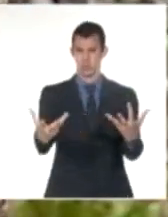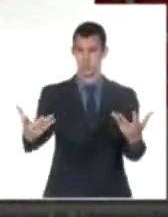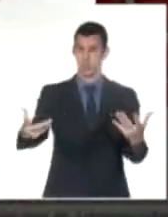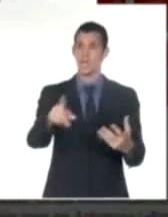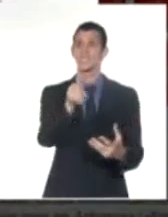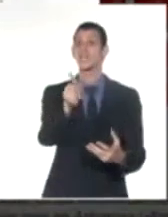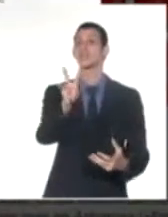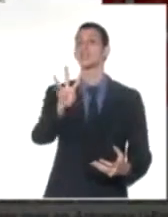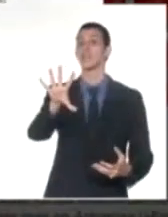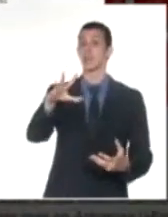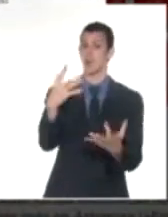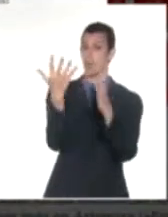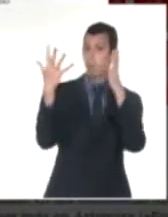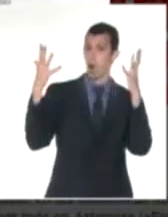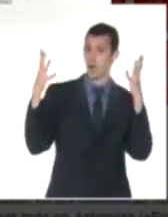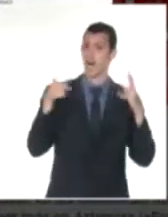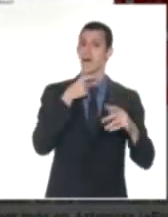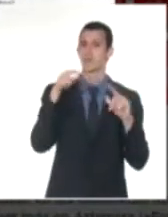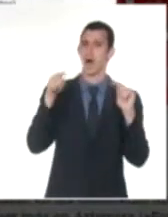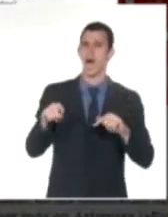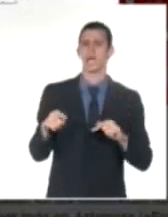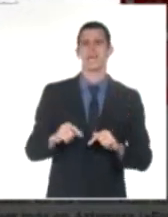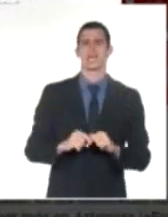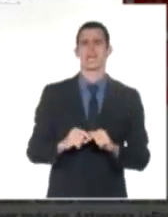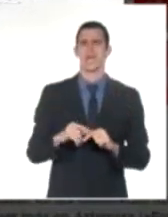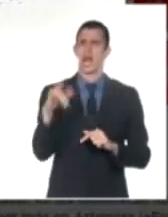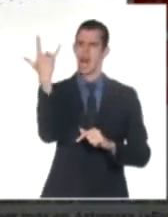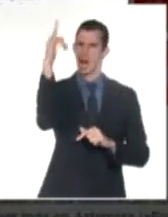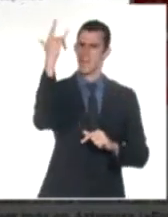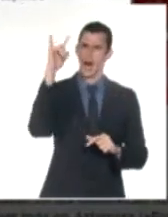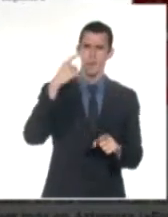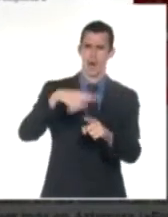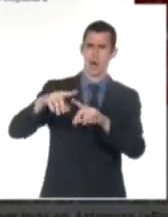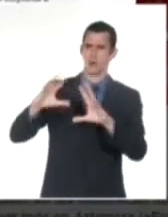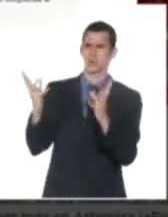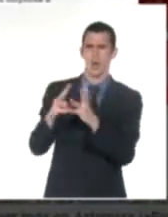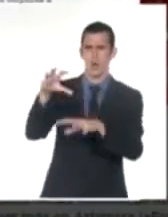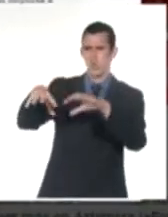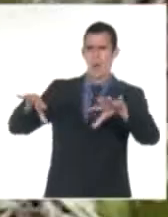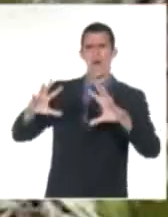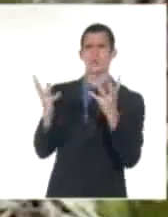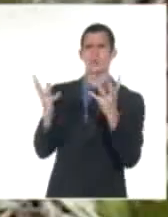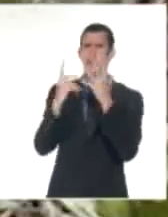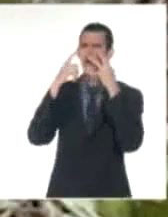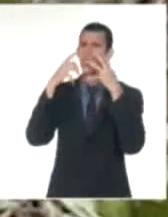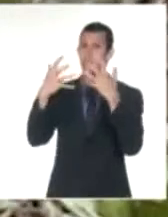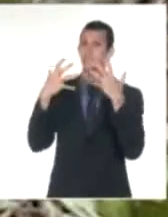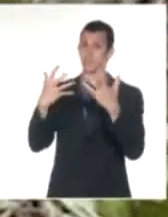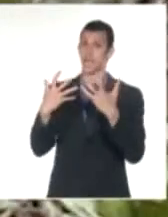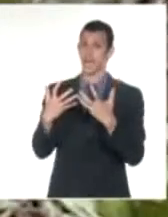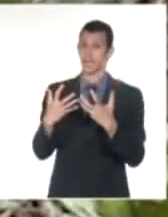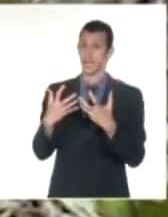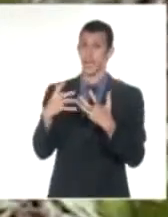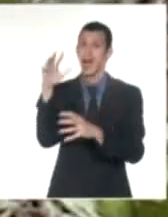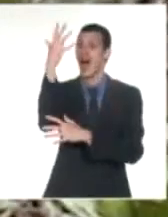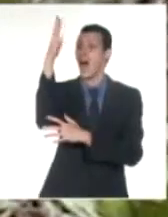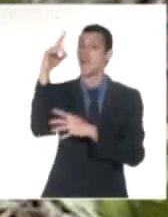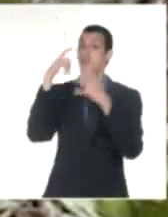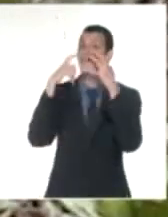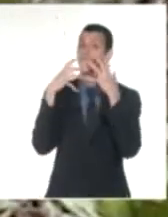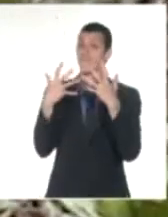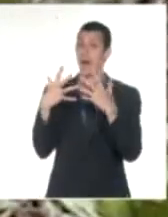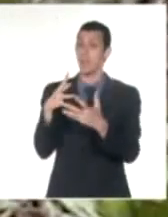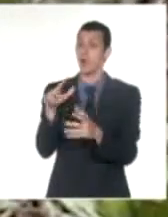bosques con especies como la palma, yuraguana, granadillo, guárano, marañón y almácigo. Las llamas se han propagado por parte